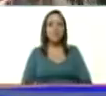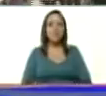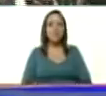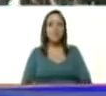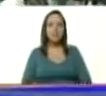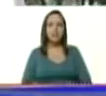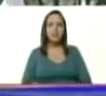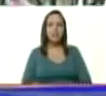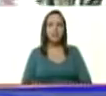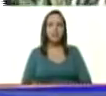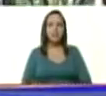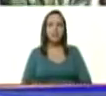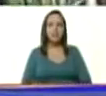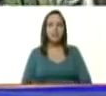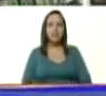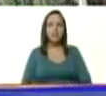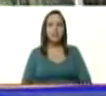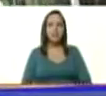Compatriota,